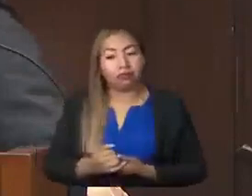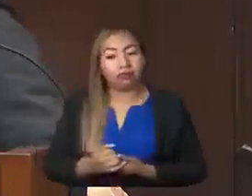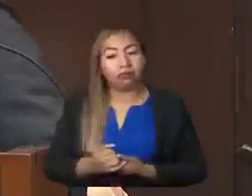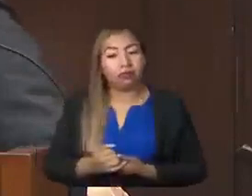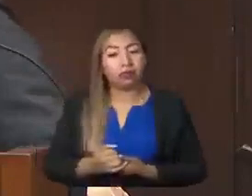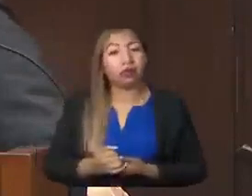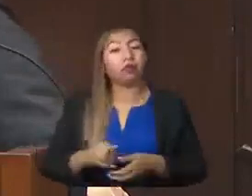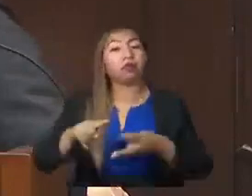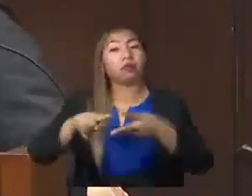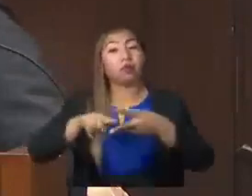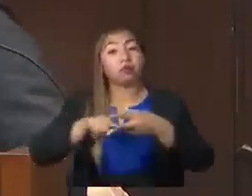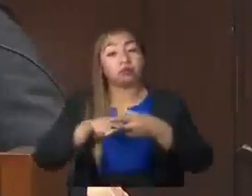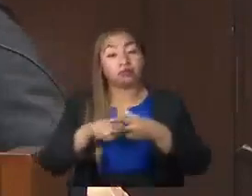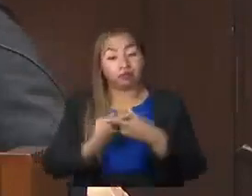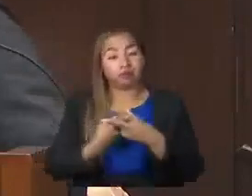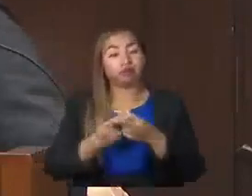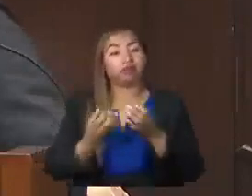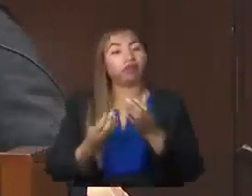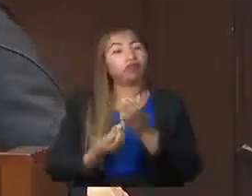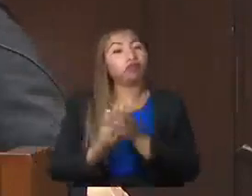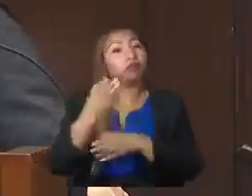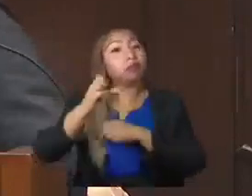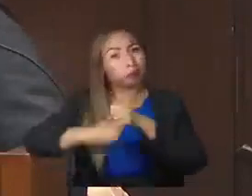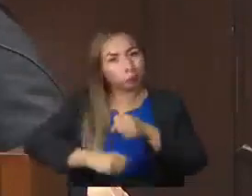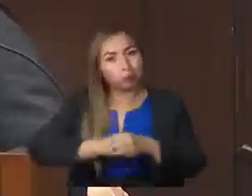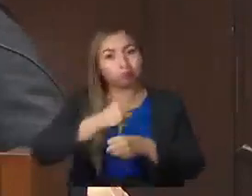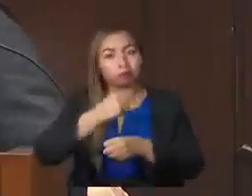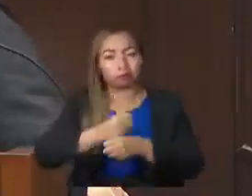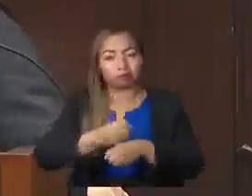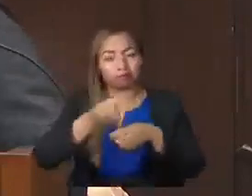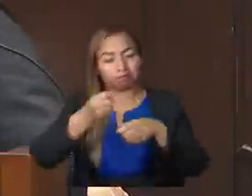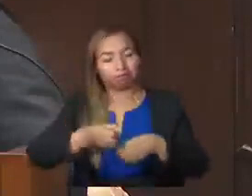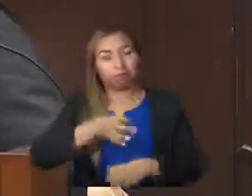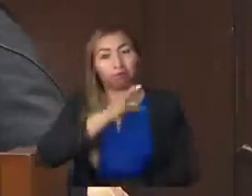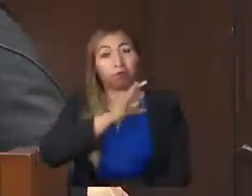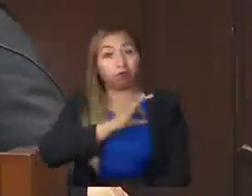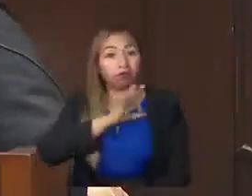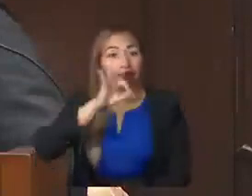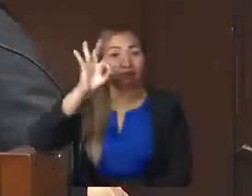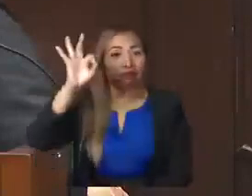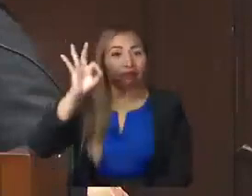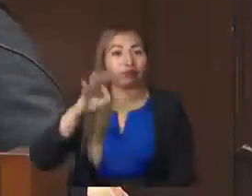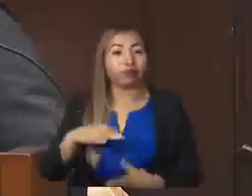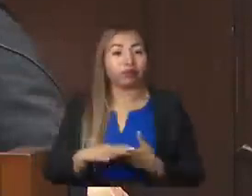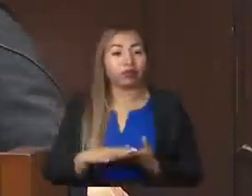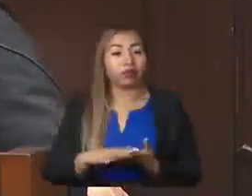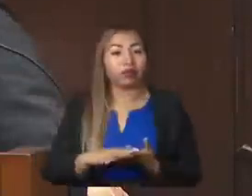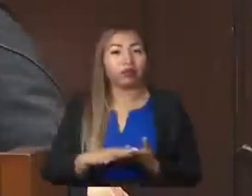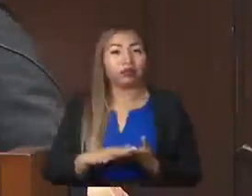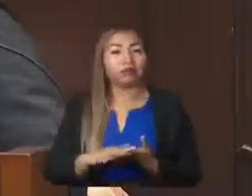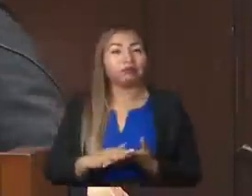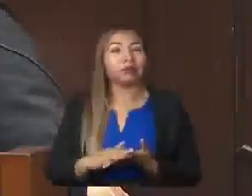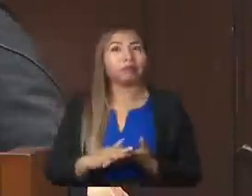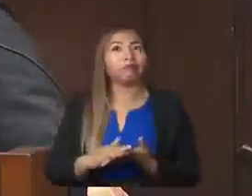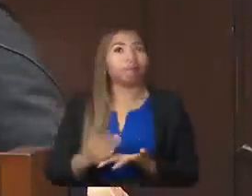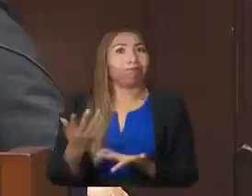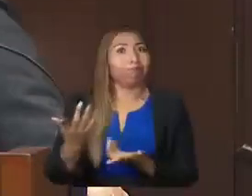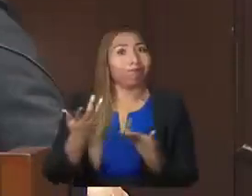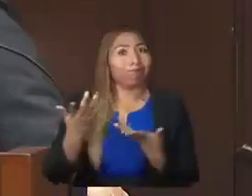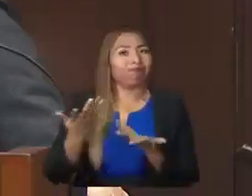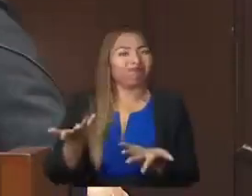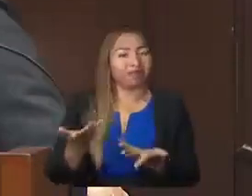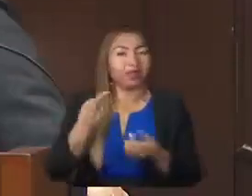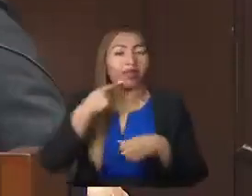iniciamos un nuevo año con la fe de que nos esperan retos que